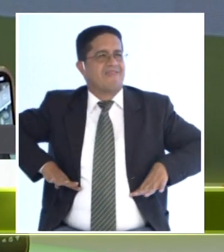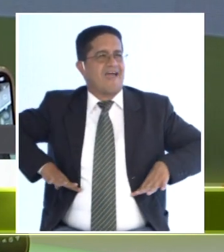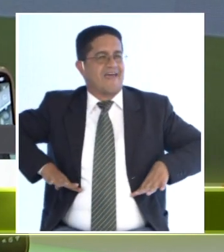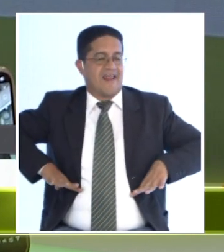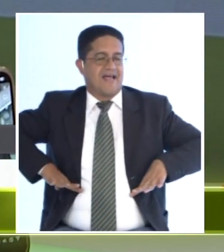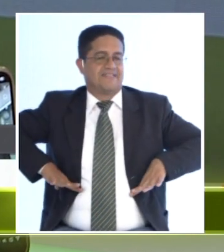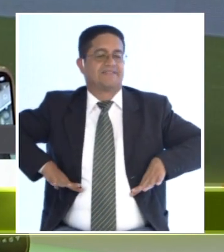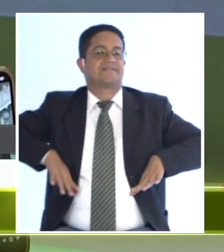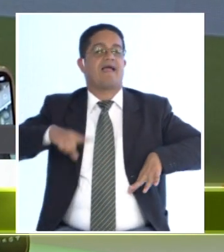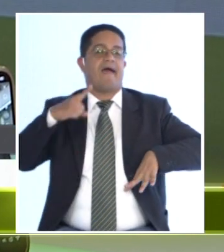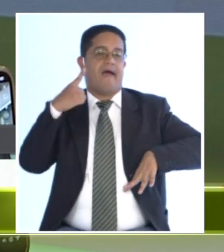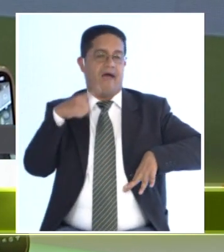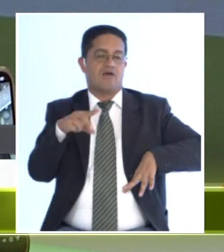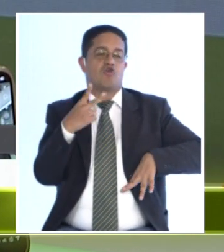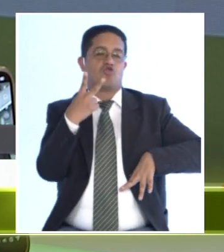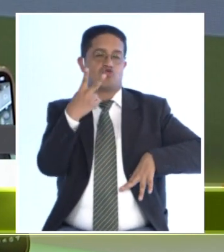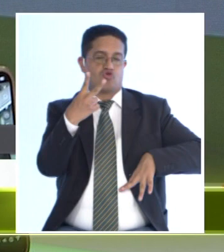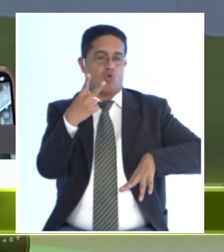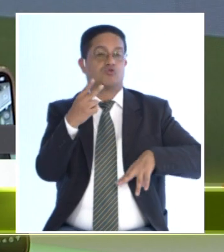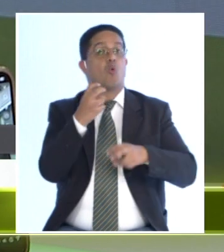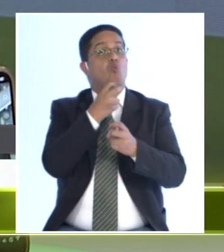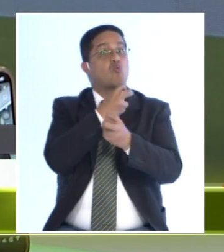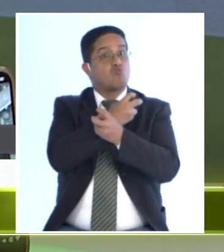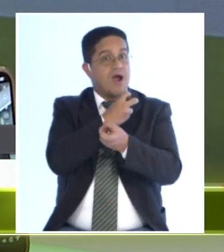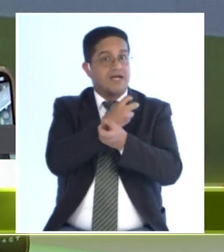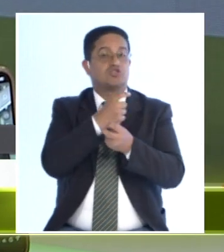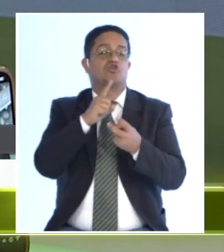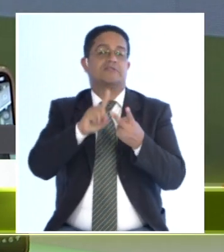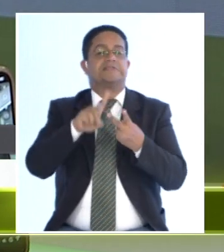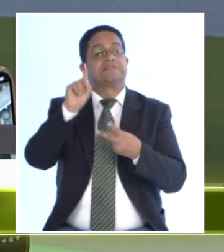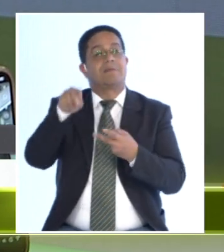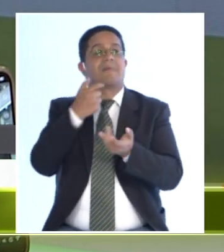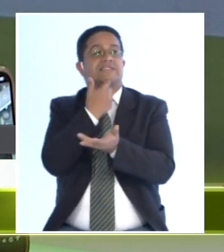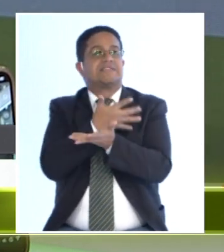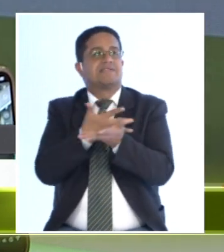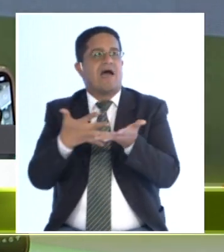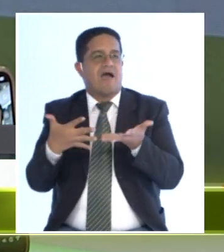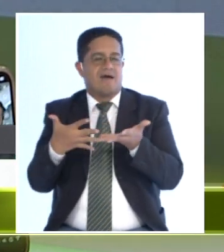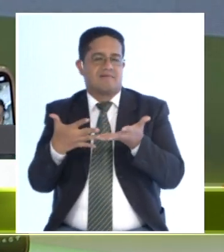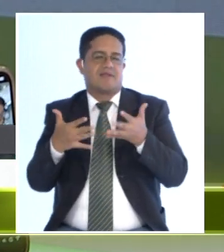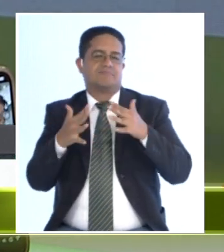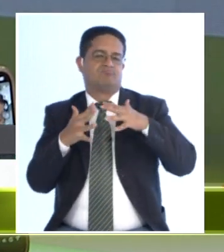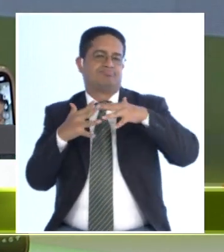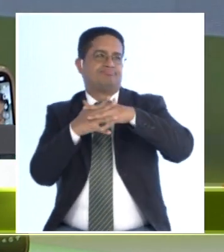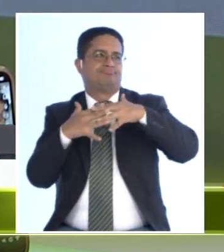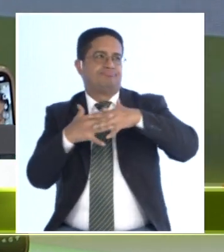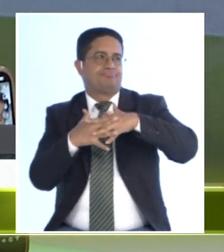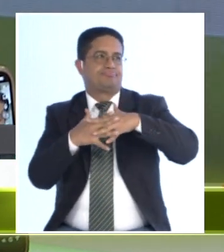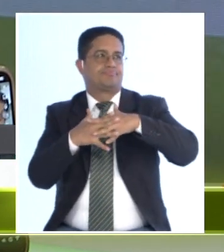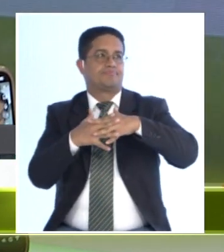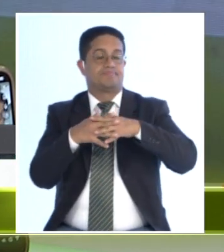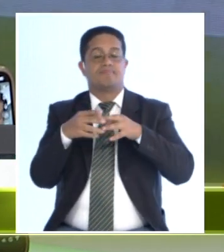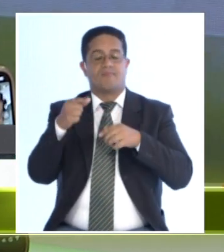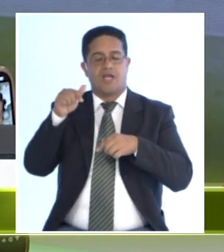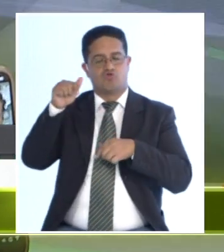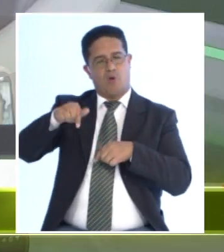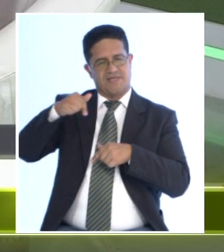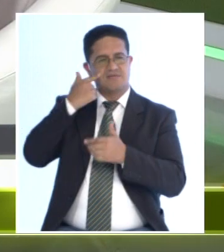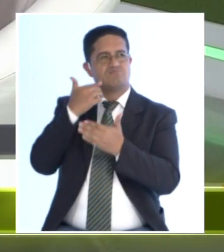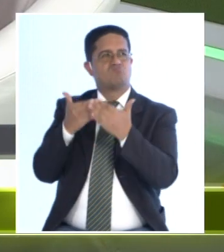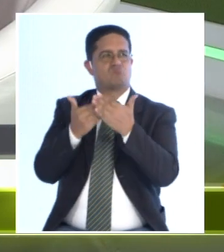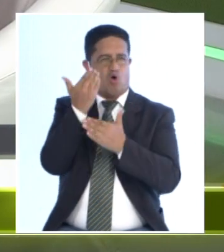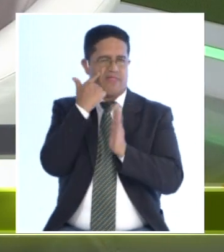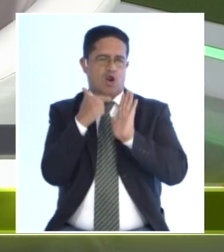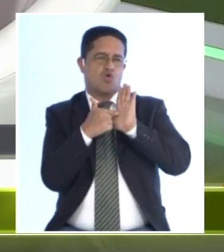articulación, está constituida por dos elementos óseos y un elemento articular. De estos elementos óseos, aquí tengo un modelo que puede